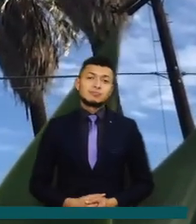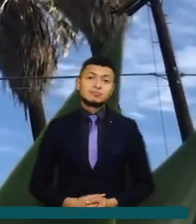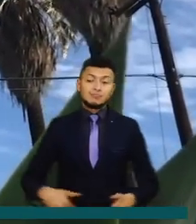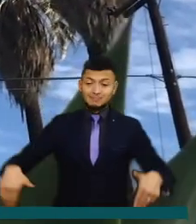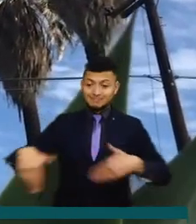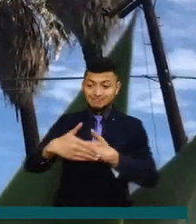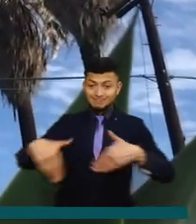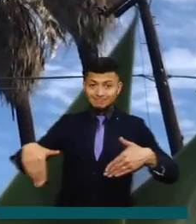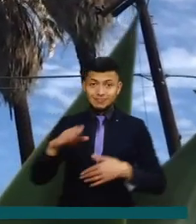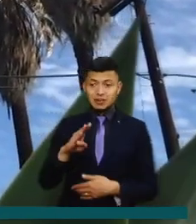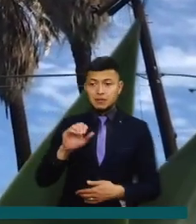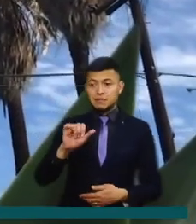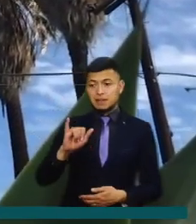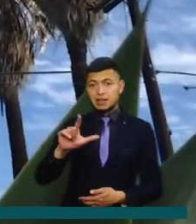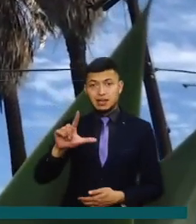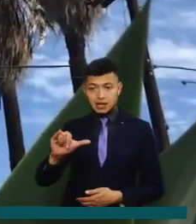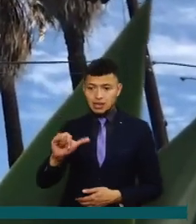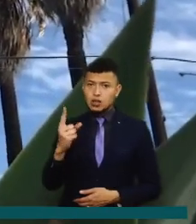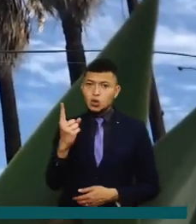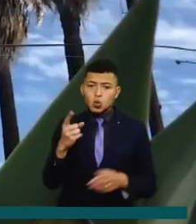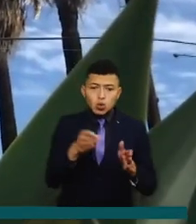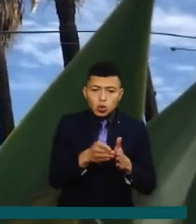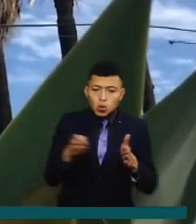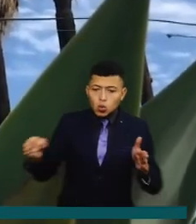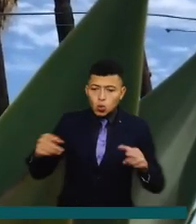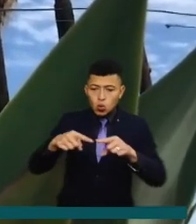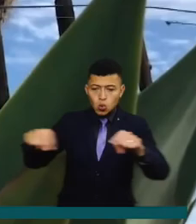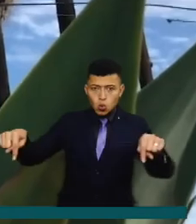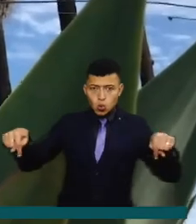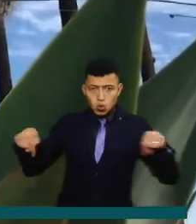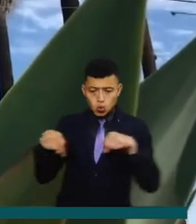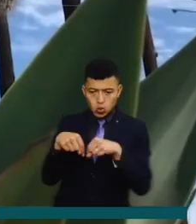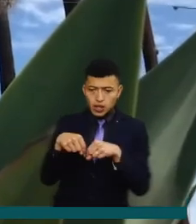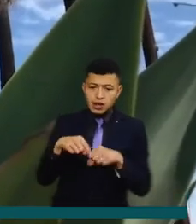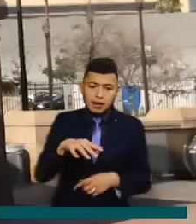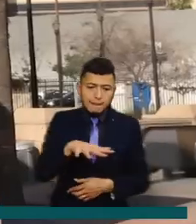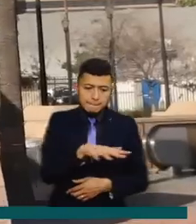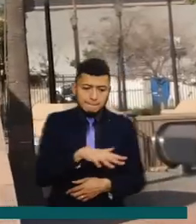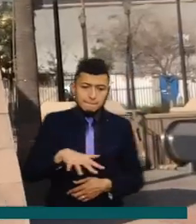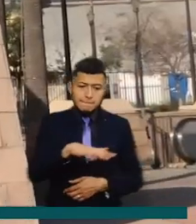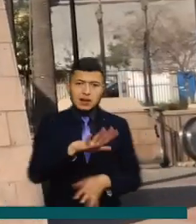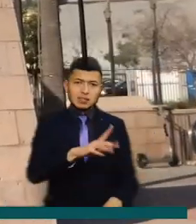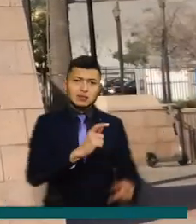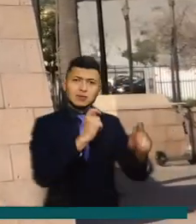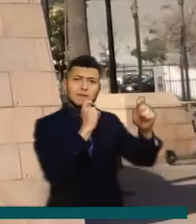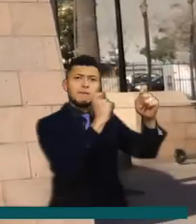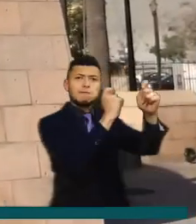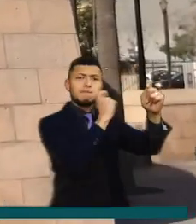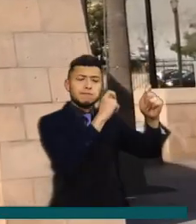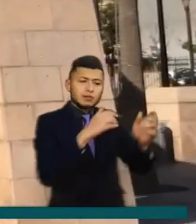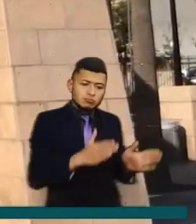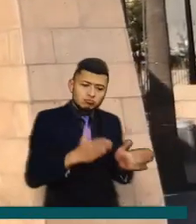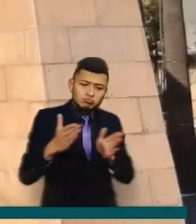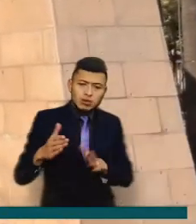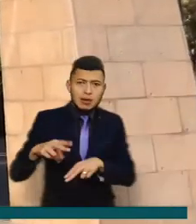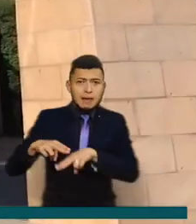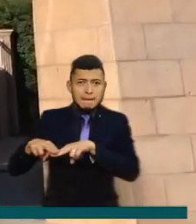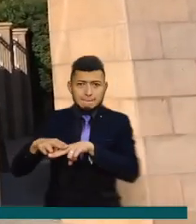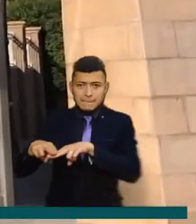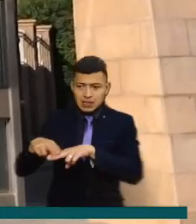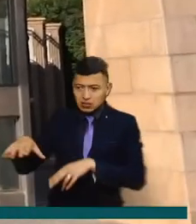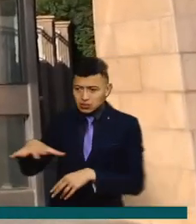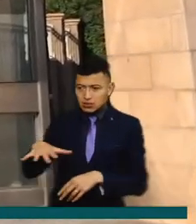Bailey consta de una cuadra, se encuentra justo a un lado de la Plaza del Mariachi y de la estación del metro Plaza